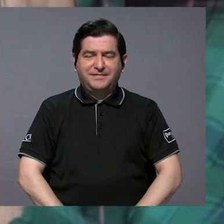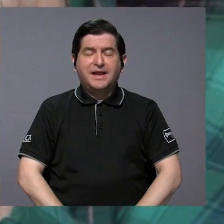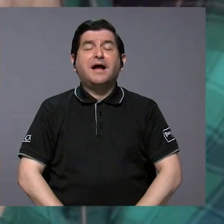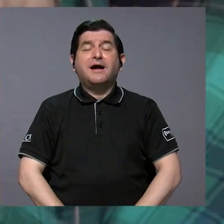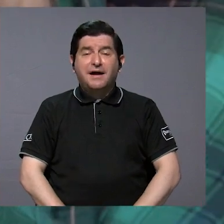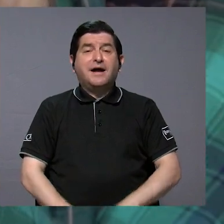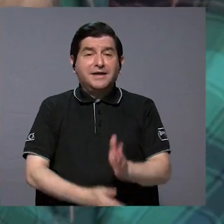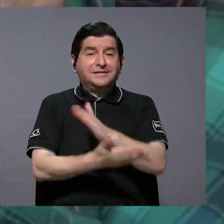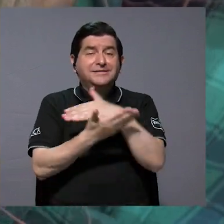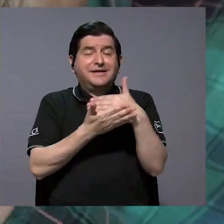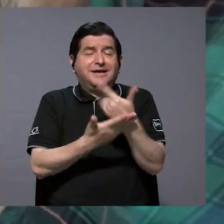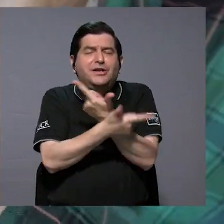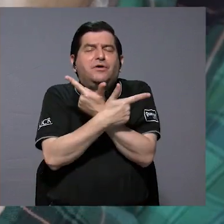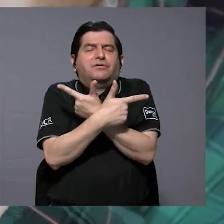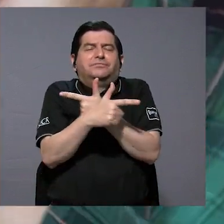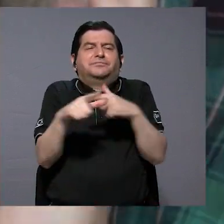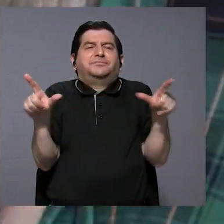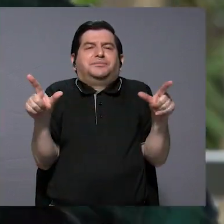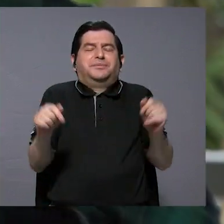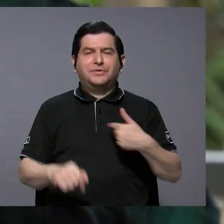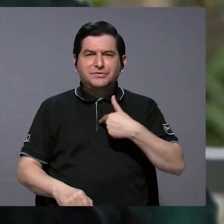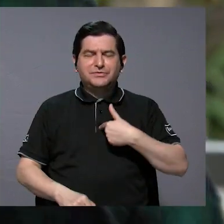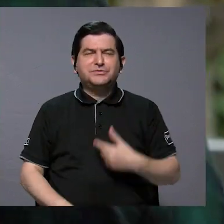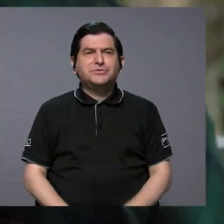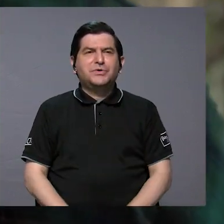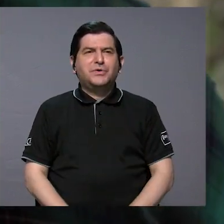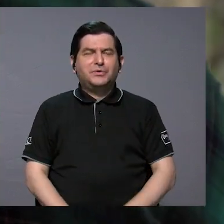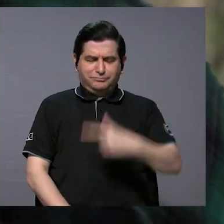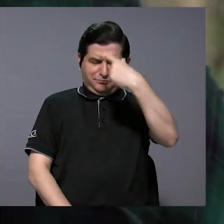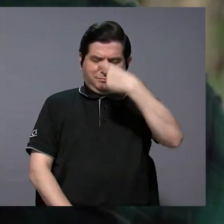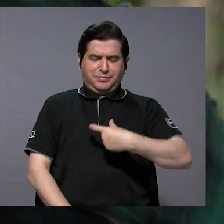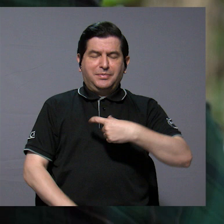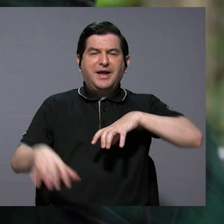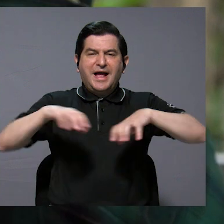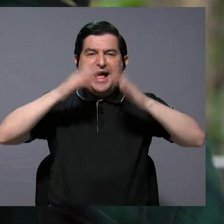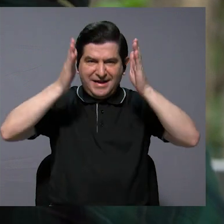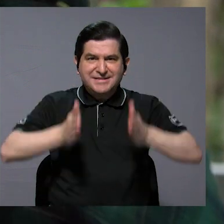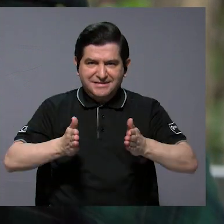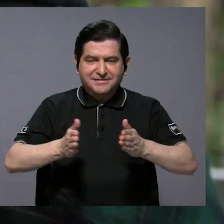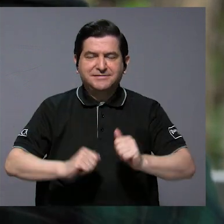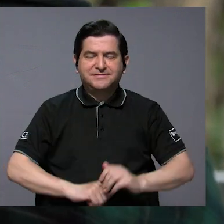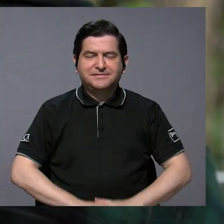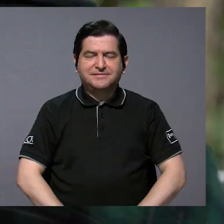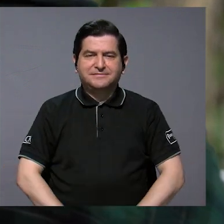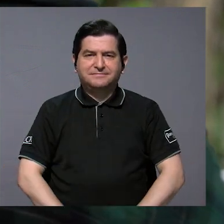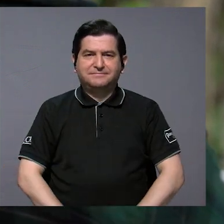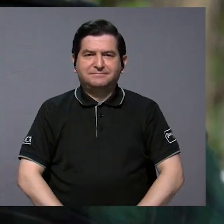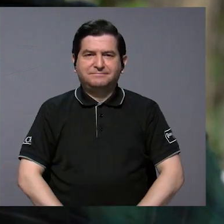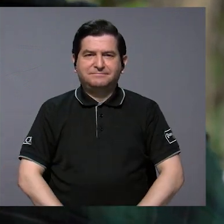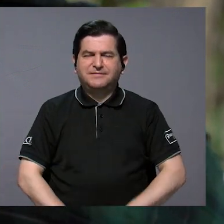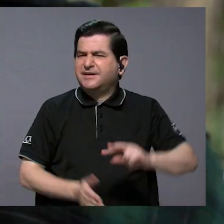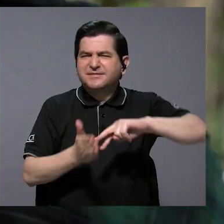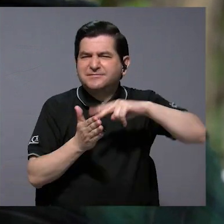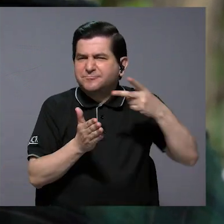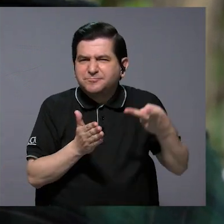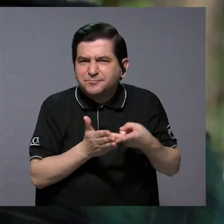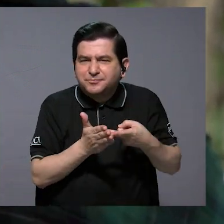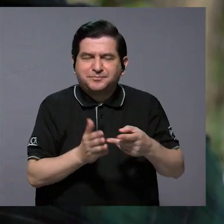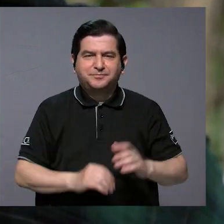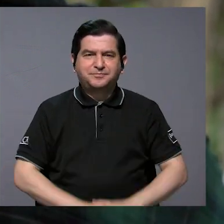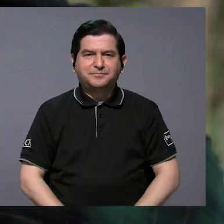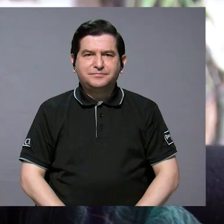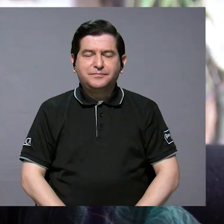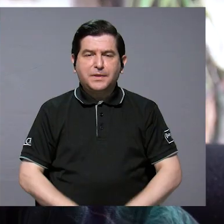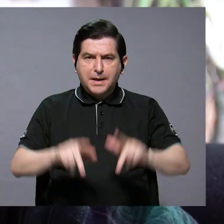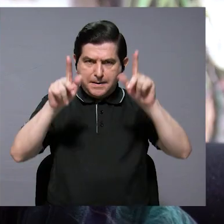es liberador. Yo me considero como activista, como tal, en el